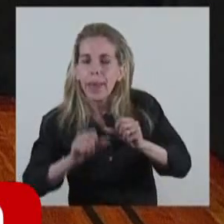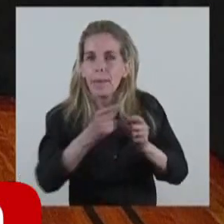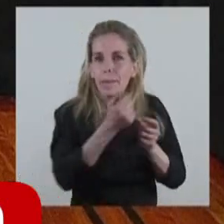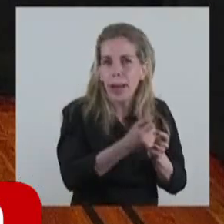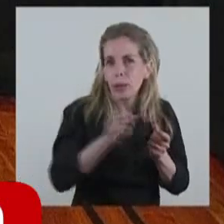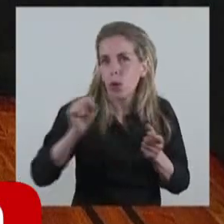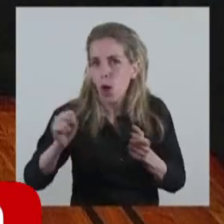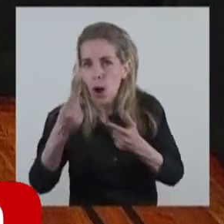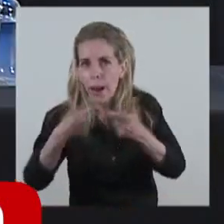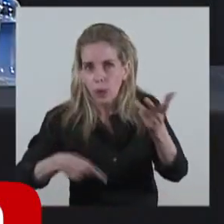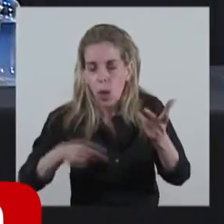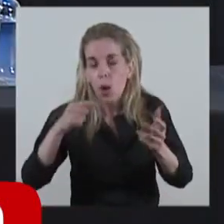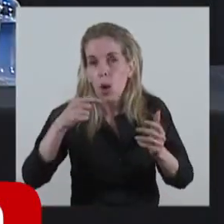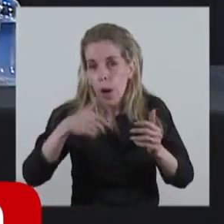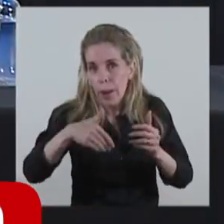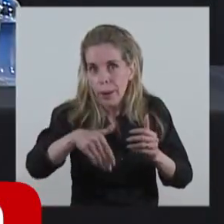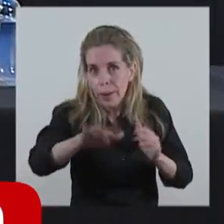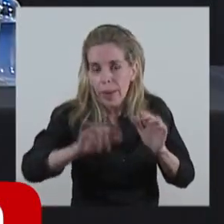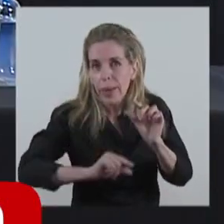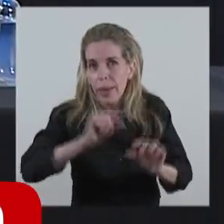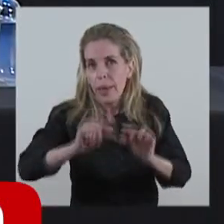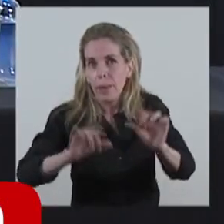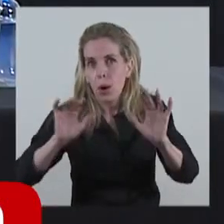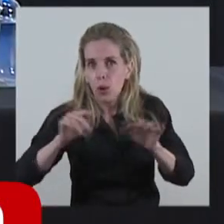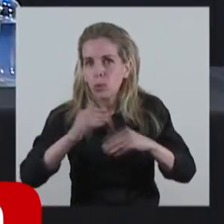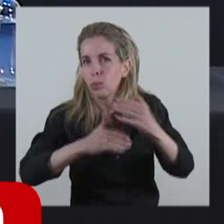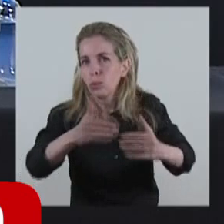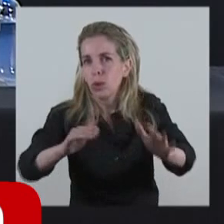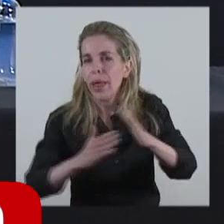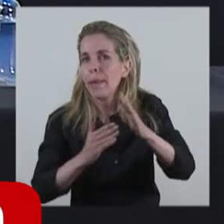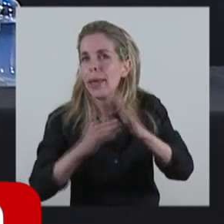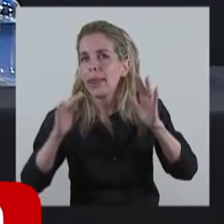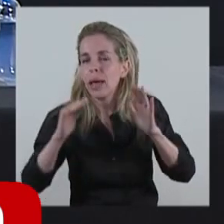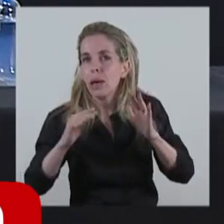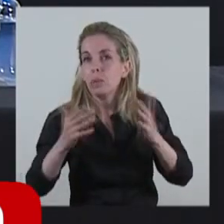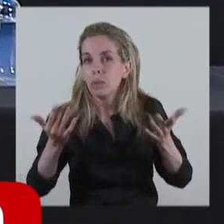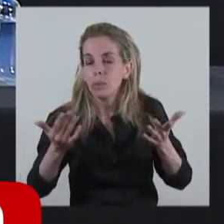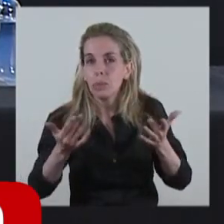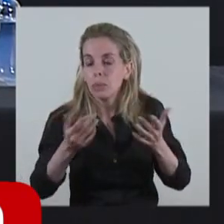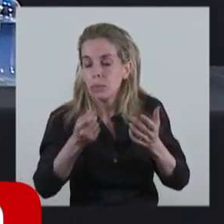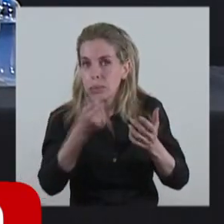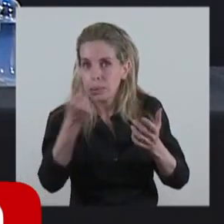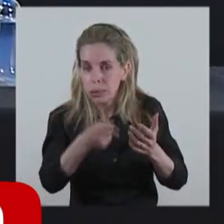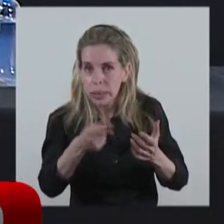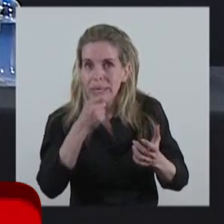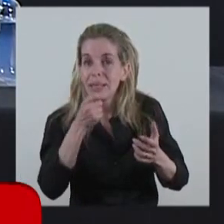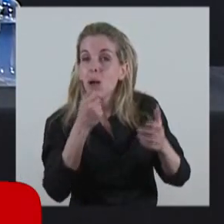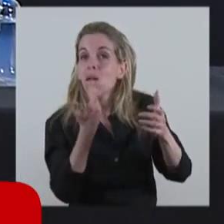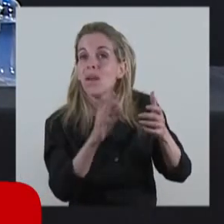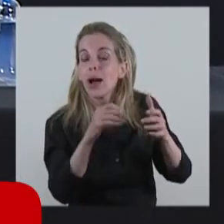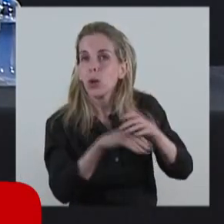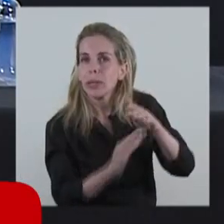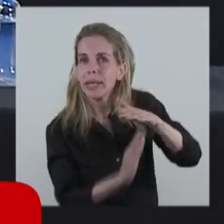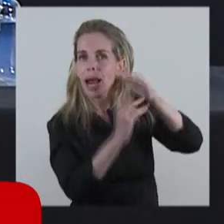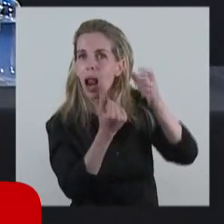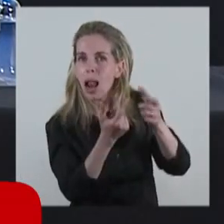capital ocurrirá a la velocidad a la que el fortalecimiento de las reservas